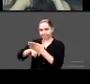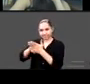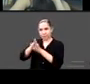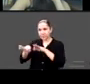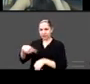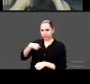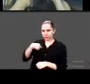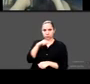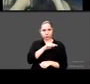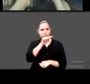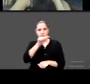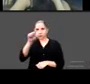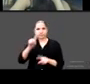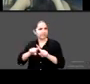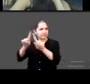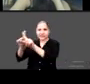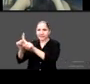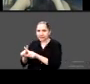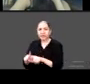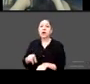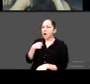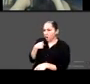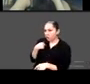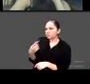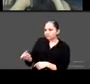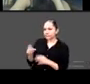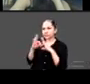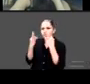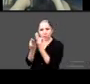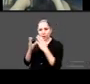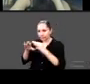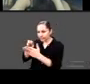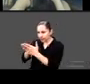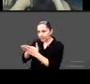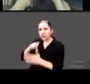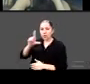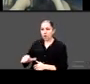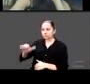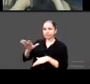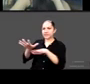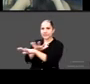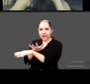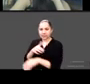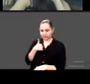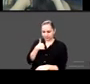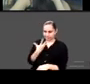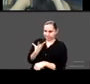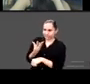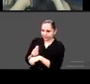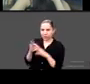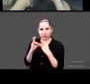Después cambia la etapa de desarrollo y hay que construir una nueva manera de acompañarlo. Entonces, si no hay recetas, ¿qué es lo que